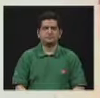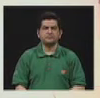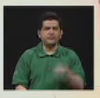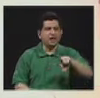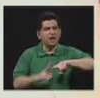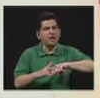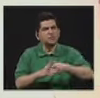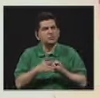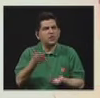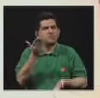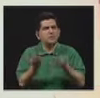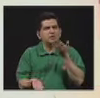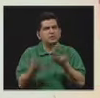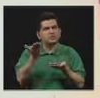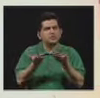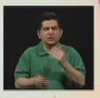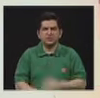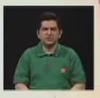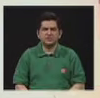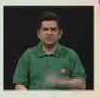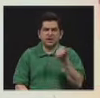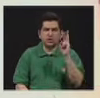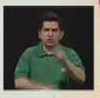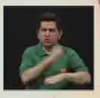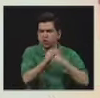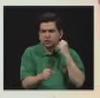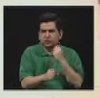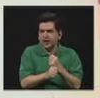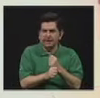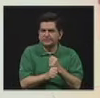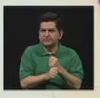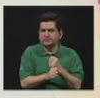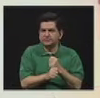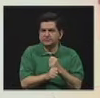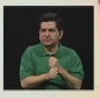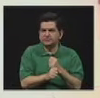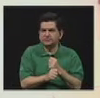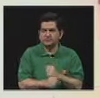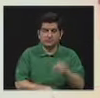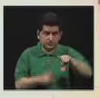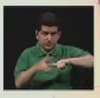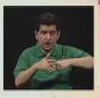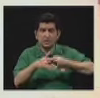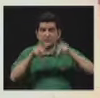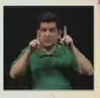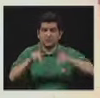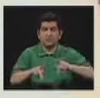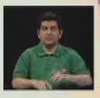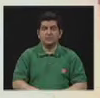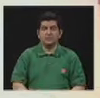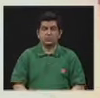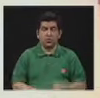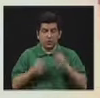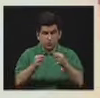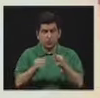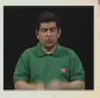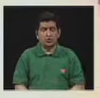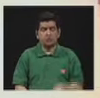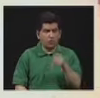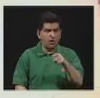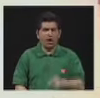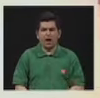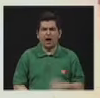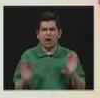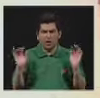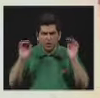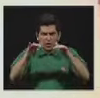empezó hace que puede ser unos 12 años, tal vez. Fue que empezó a la gente a ver que el turismo llegaba y no tenían de quedarse,